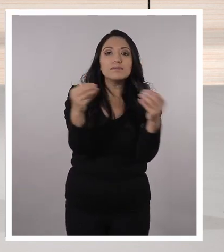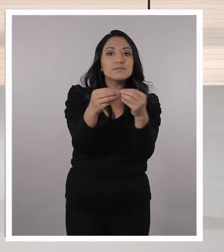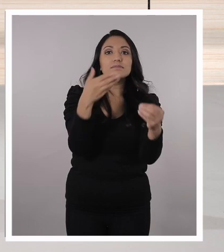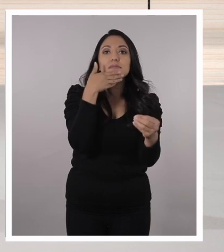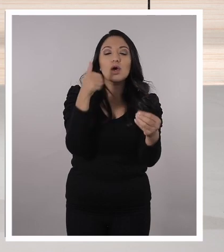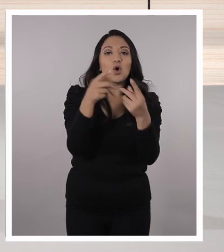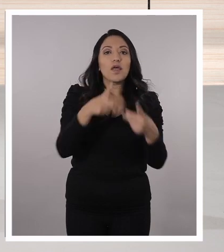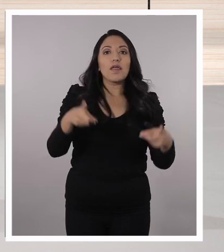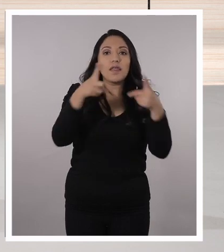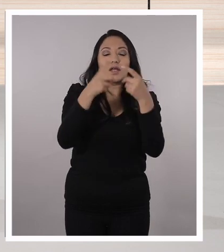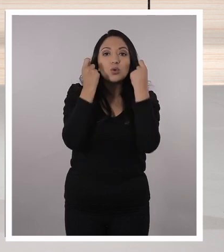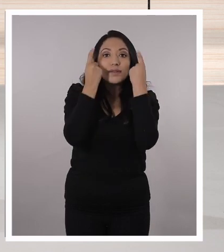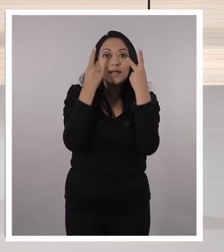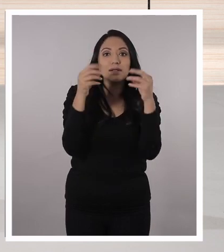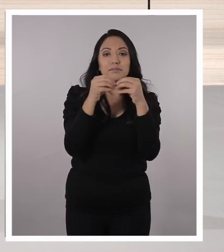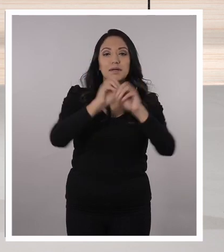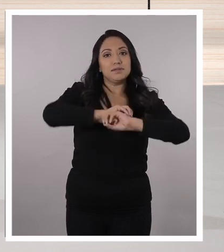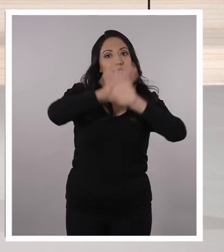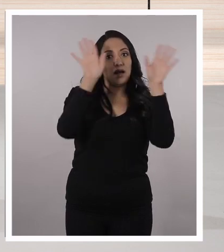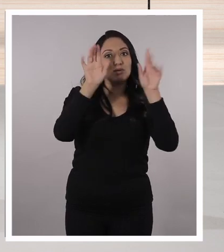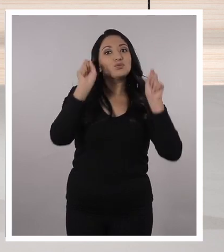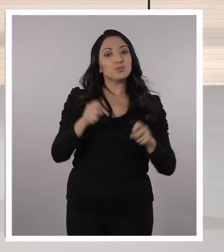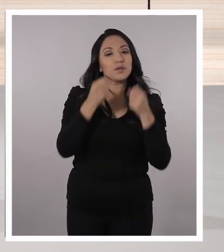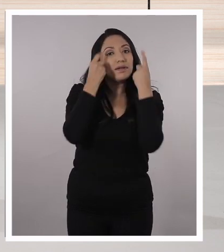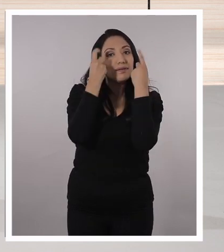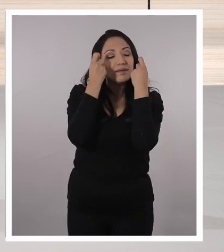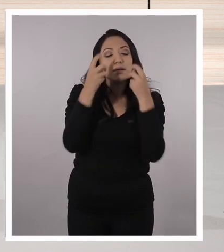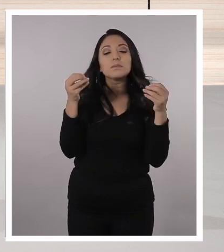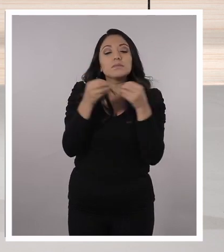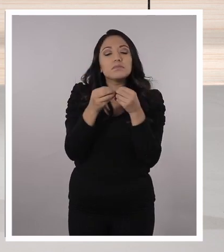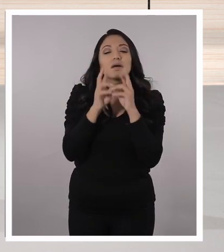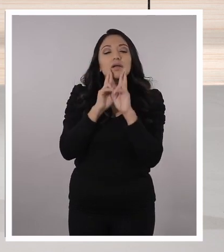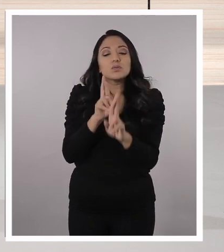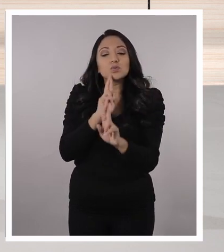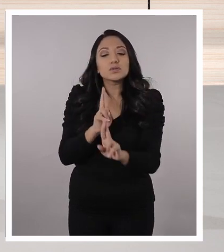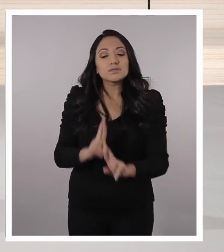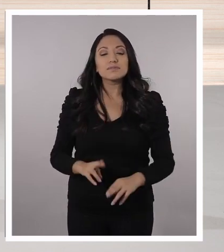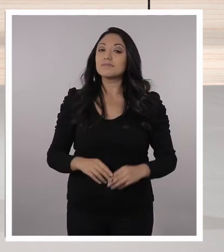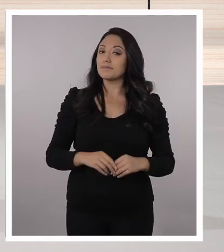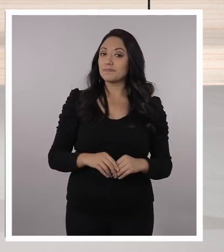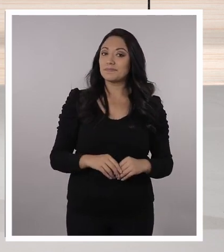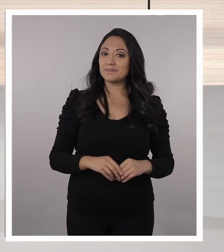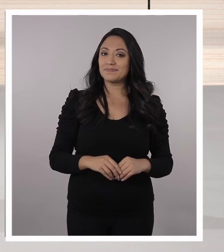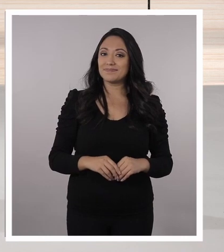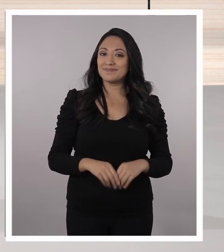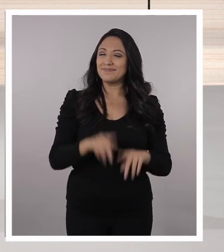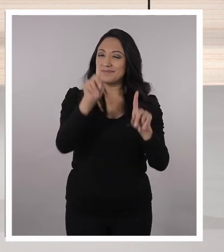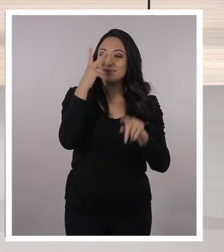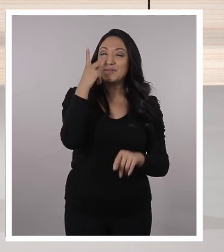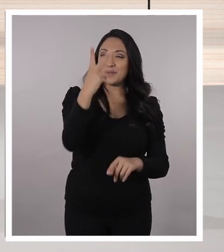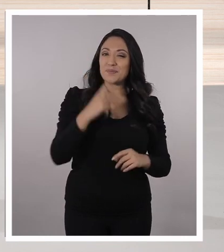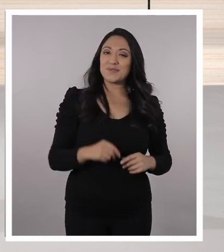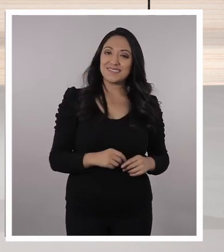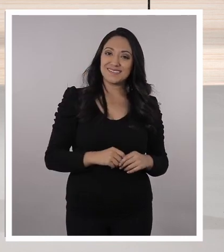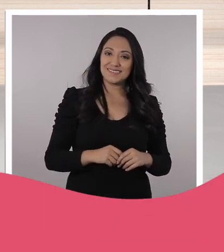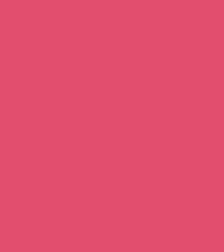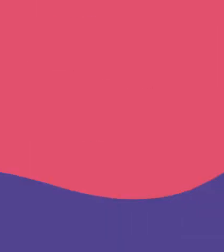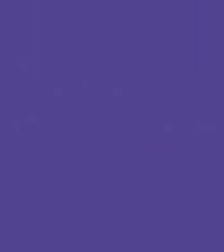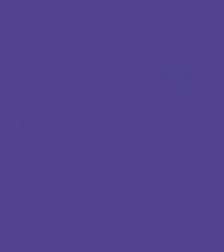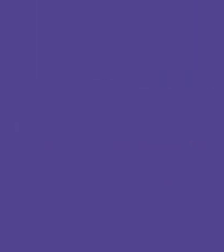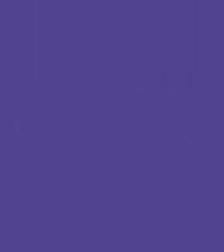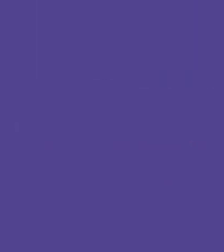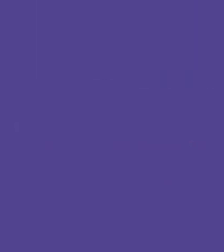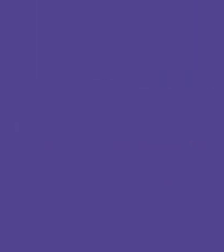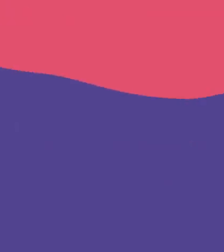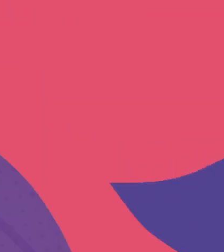viendo mejor los datos y de esta manera podremos concluir muchísimo mejor en cualquier investigación. Nos vemos.